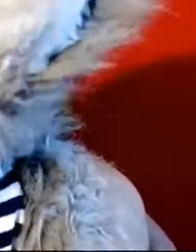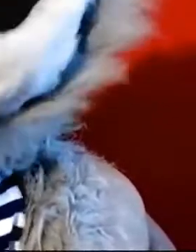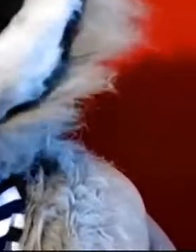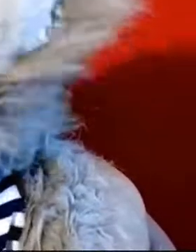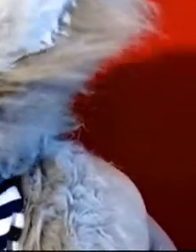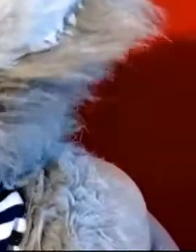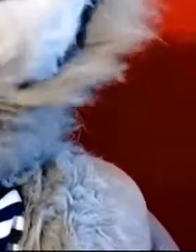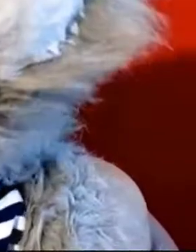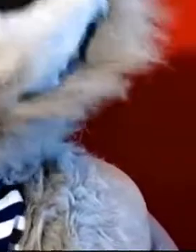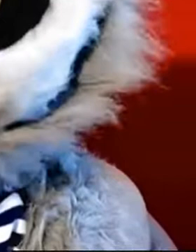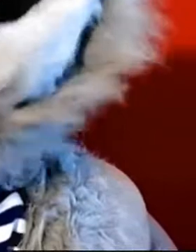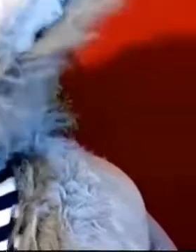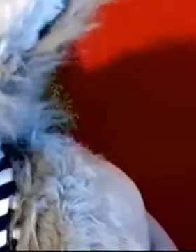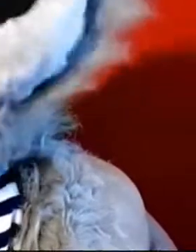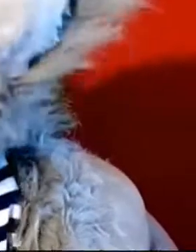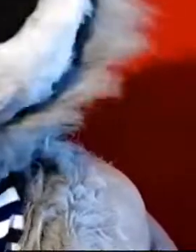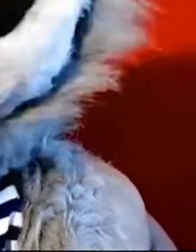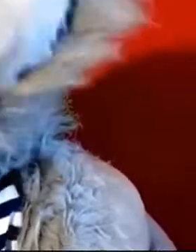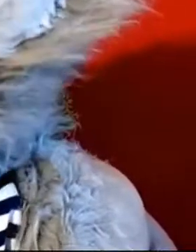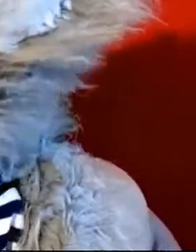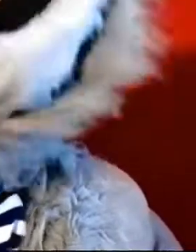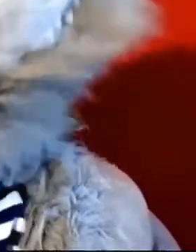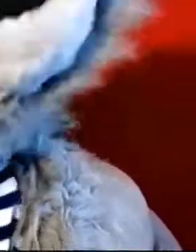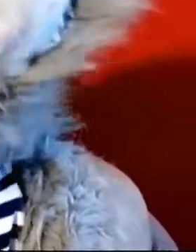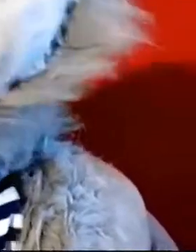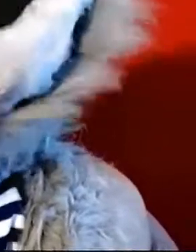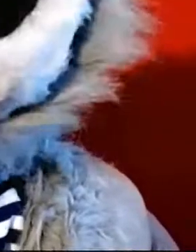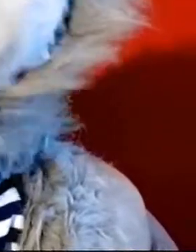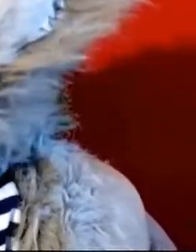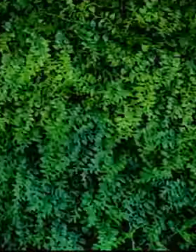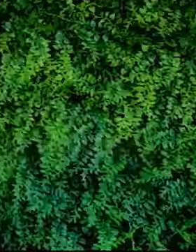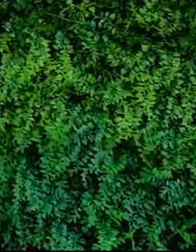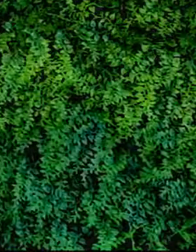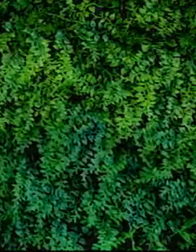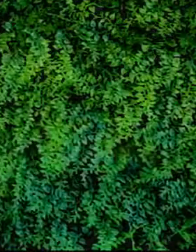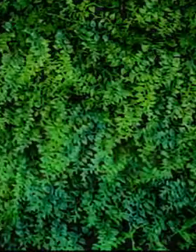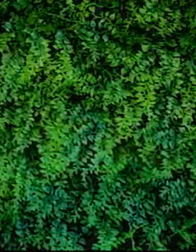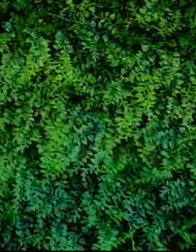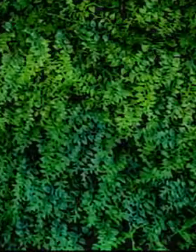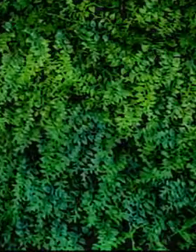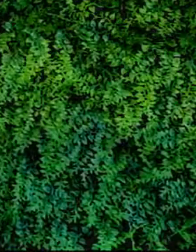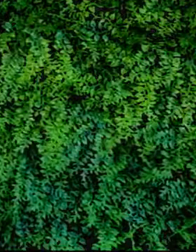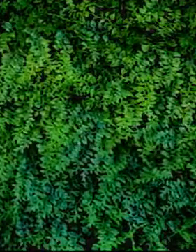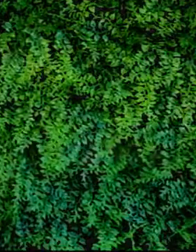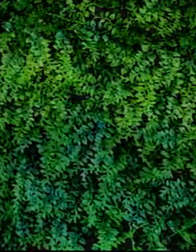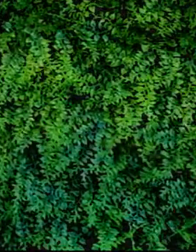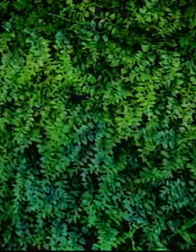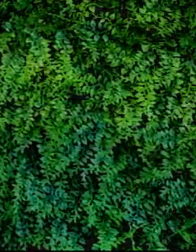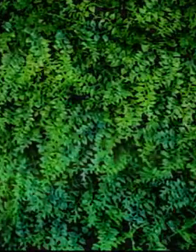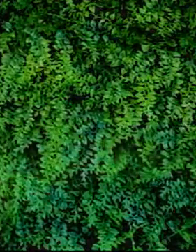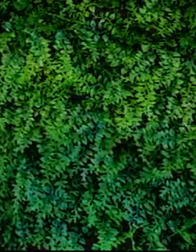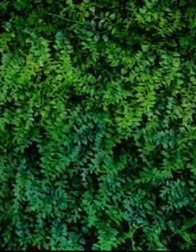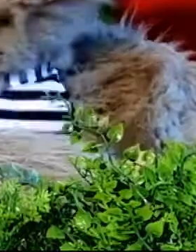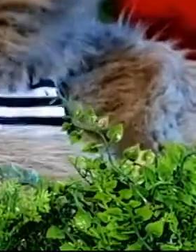muchas especies como aves, reptiles, peces y mamíferos. Debemos cuidarlos y prevenir